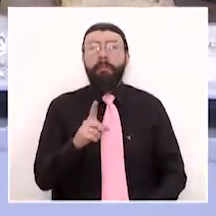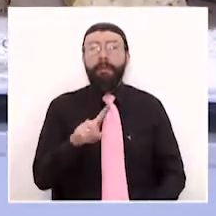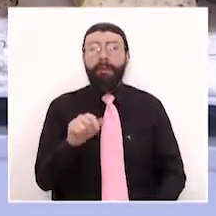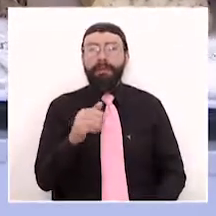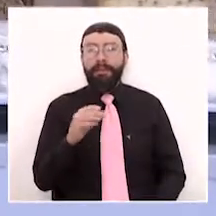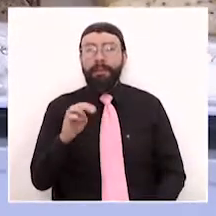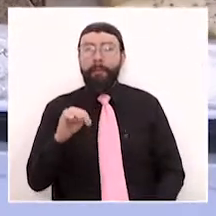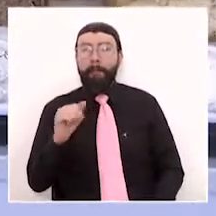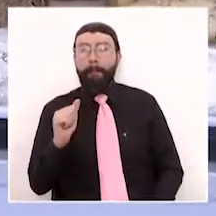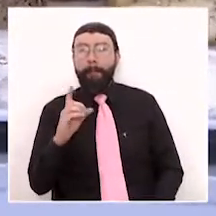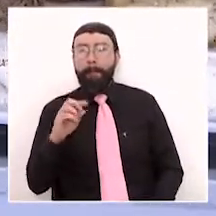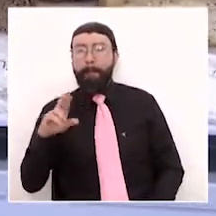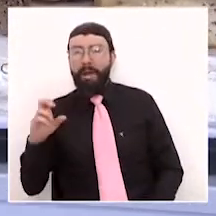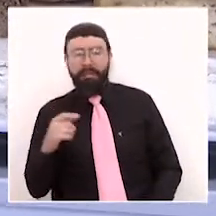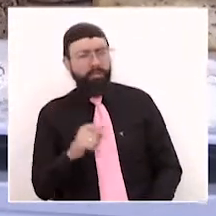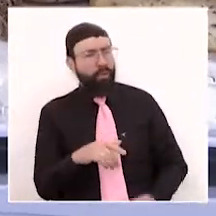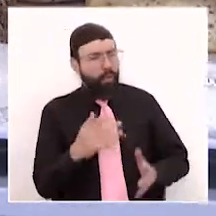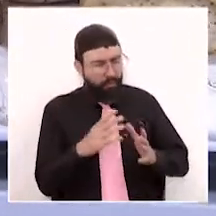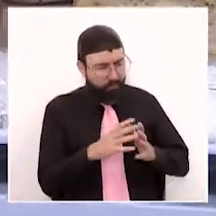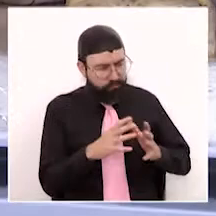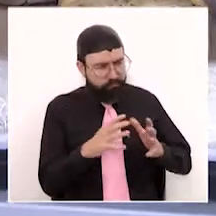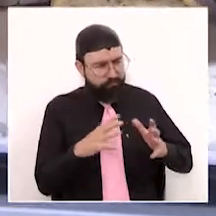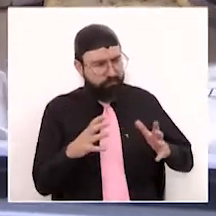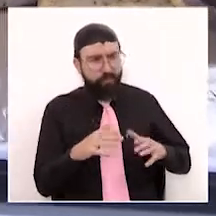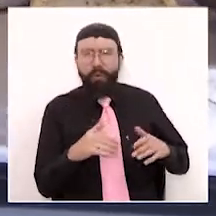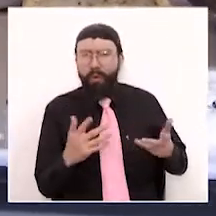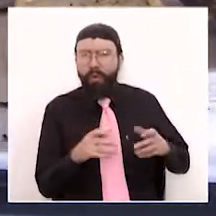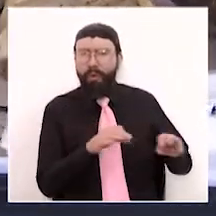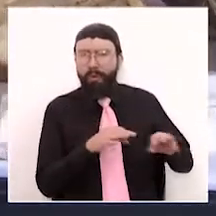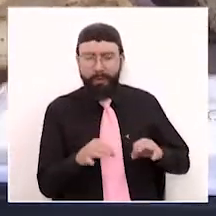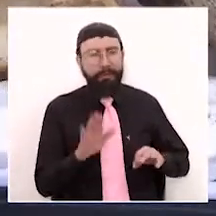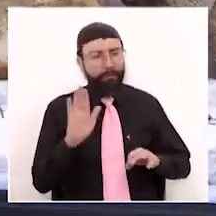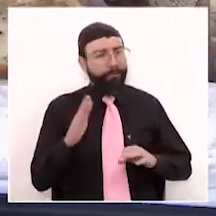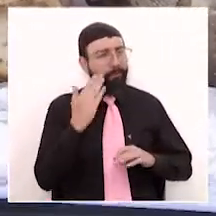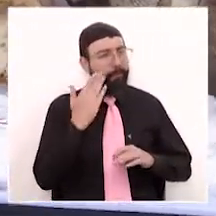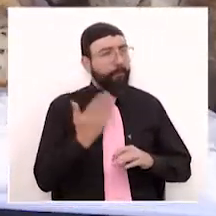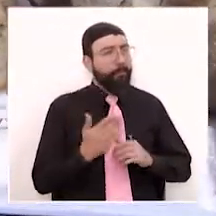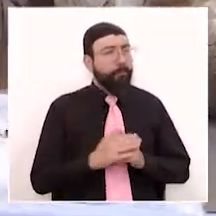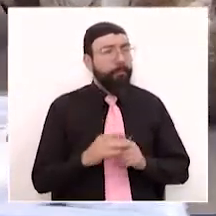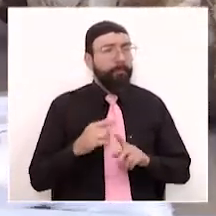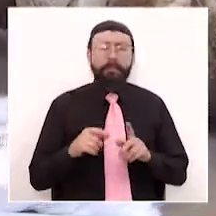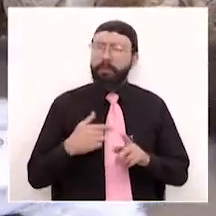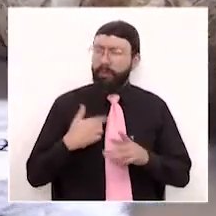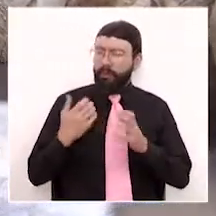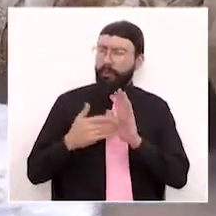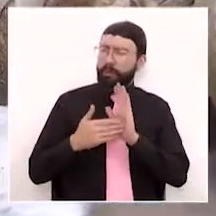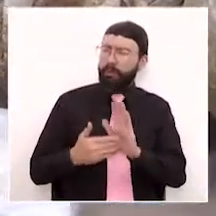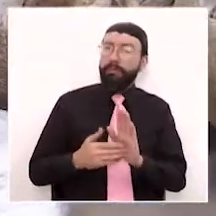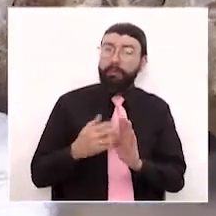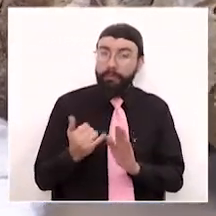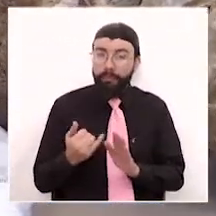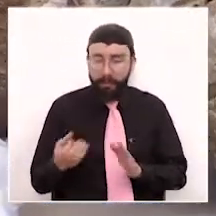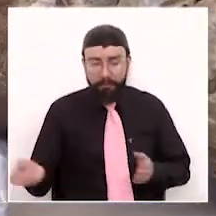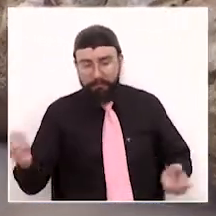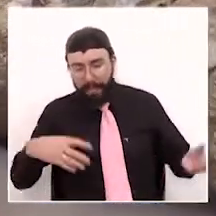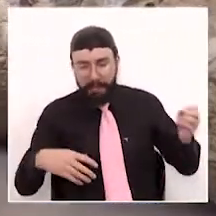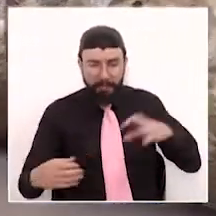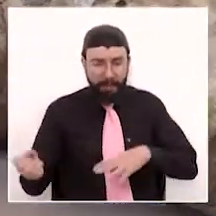proceso de fermentación. Ya Manuela nos va a explicar un poco acerca de eso más adelante, pero a lo que quiero llegar es que es una mezcla